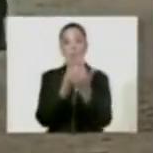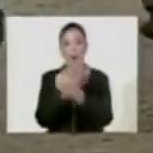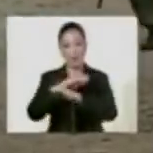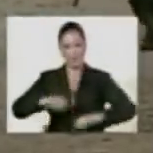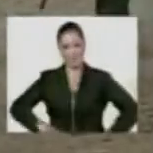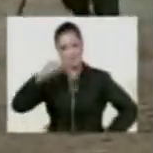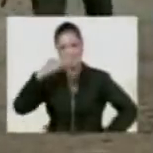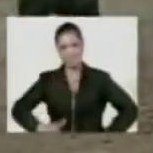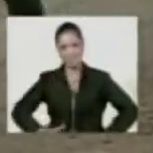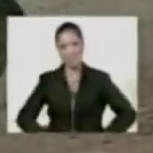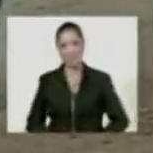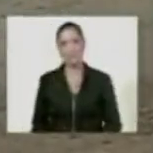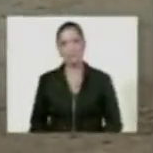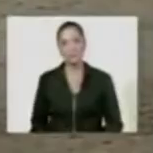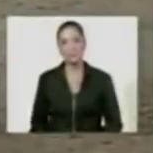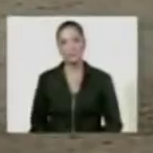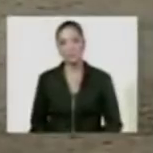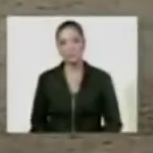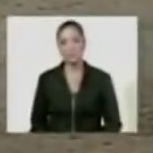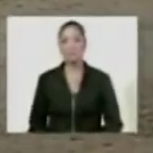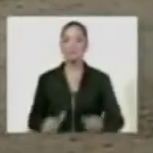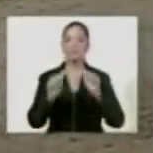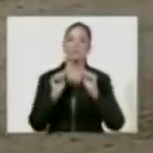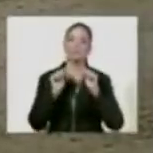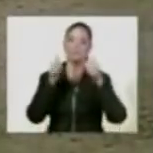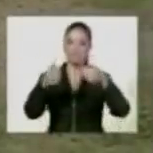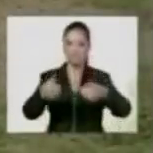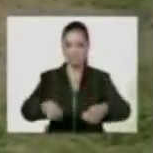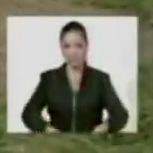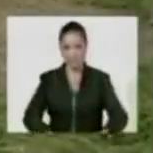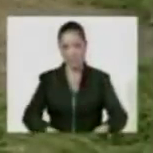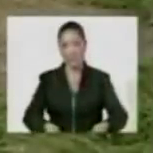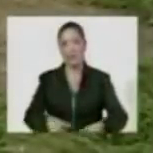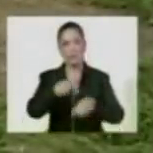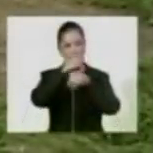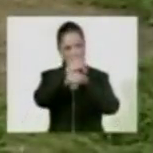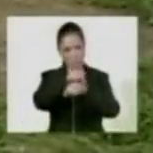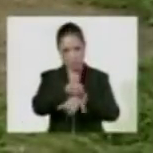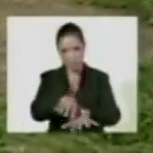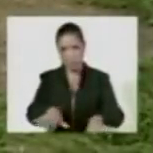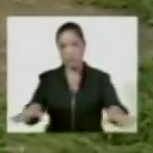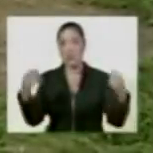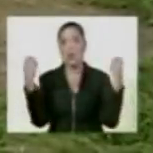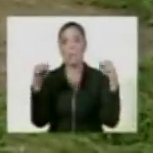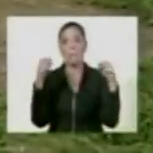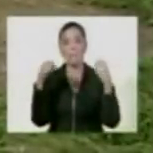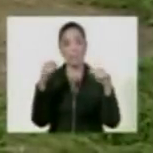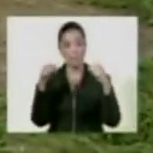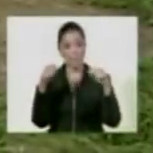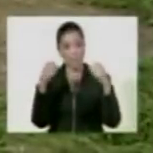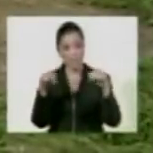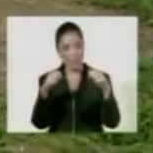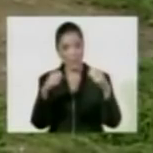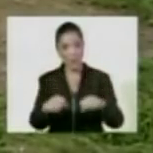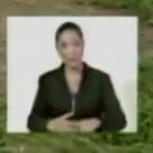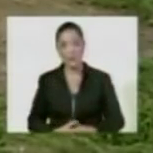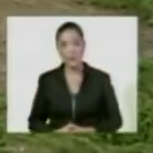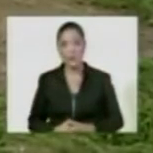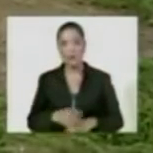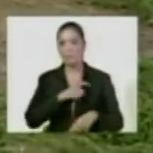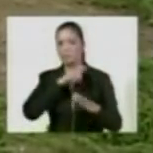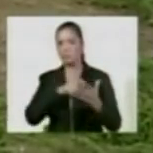Armada Nacional Bolivariana dan inicio a este gran despliegue y ejercicio de Acción